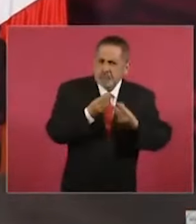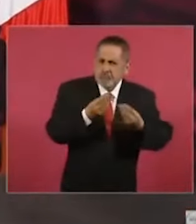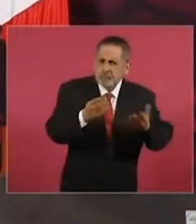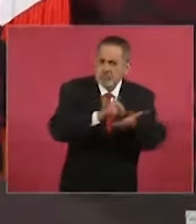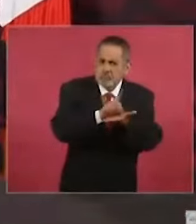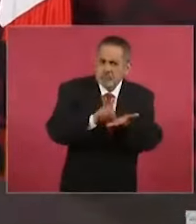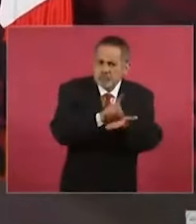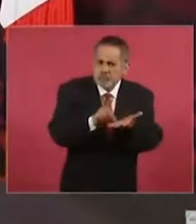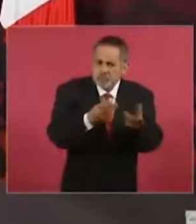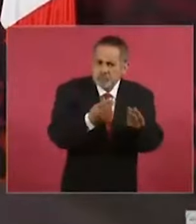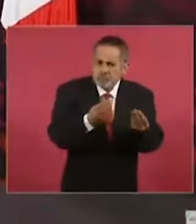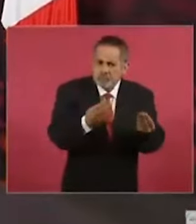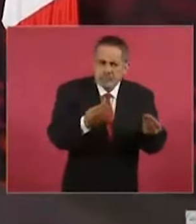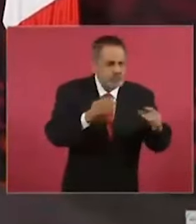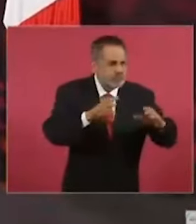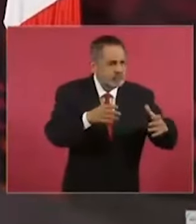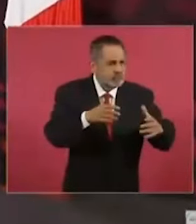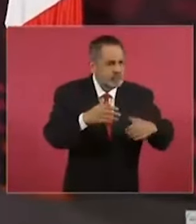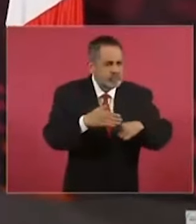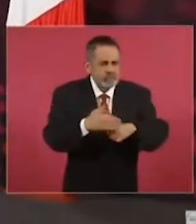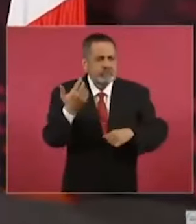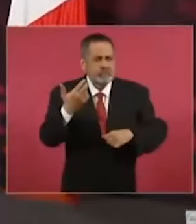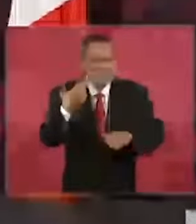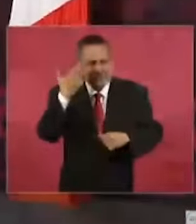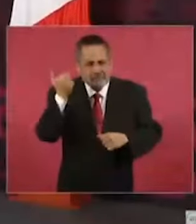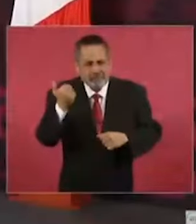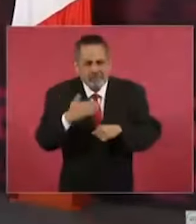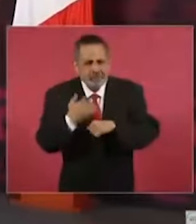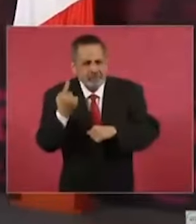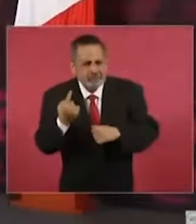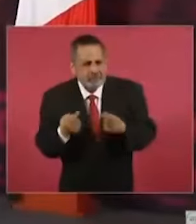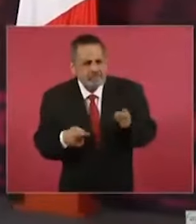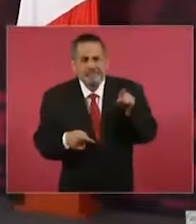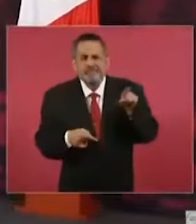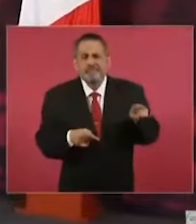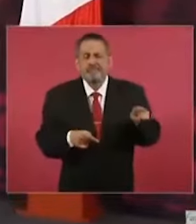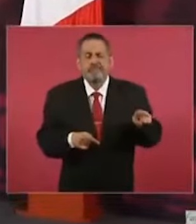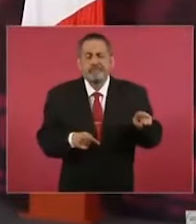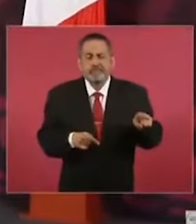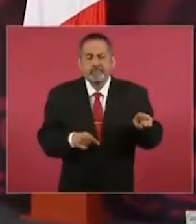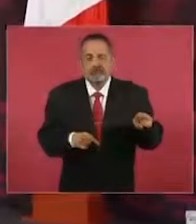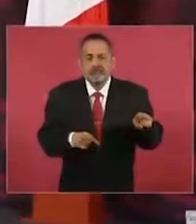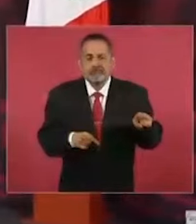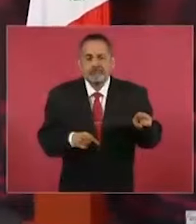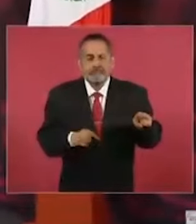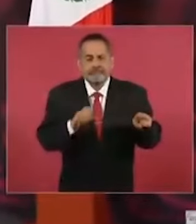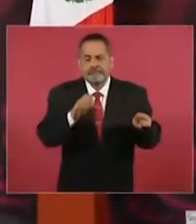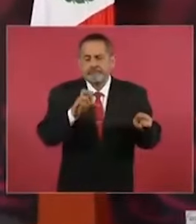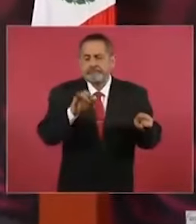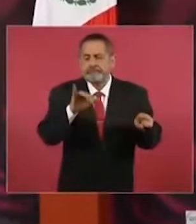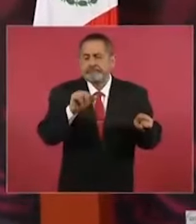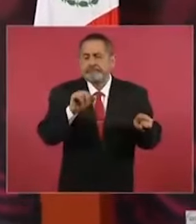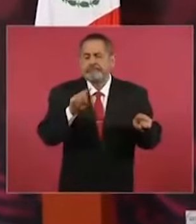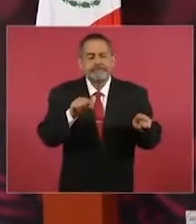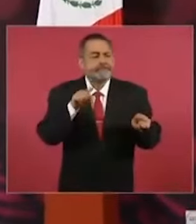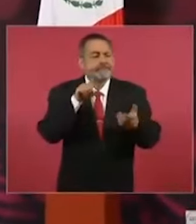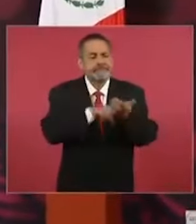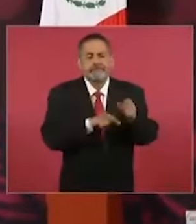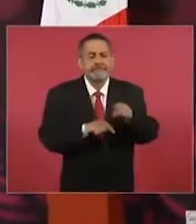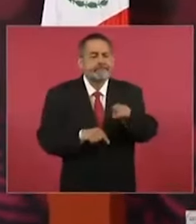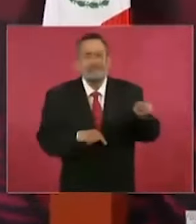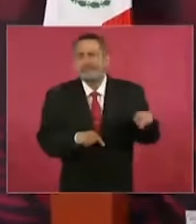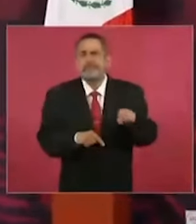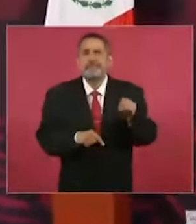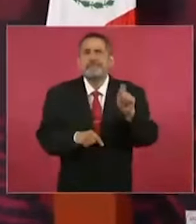de unos retrasos de 12 minutos lo cual Pues bueno es normal en cualquier línea aérea porque hay que mencionar compañeros reporteros han